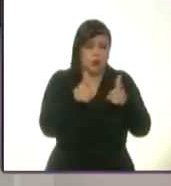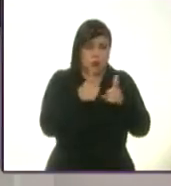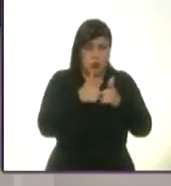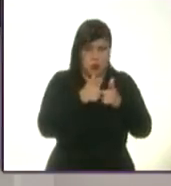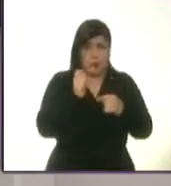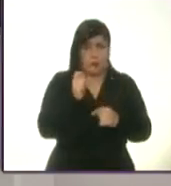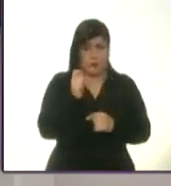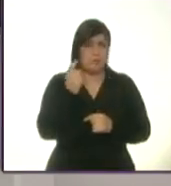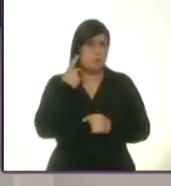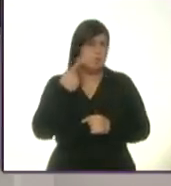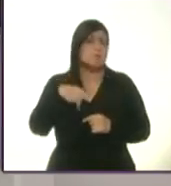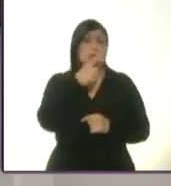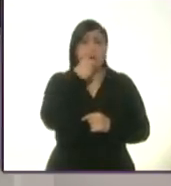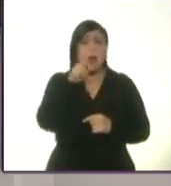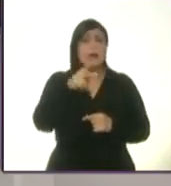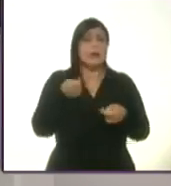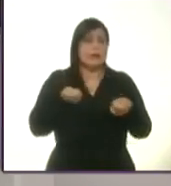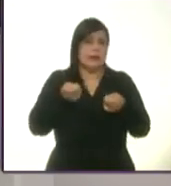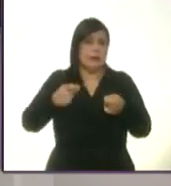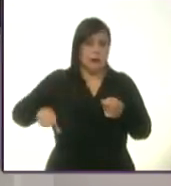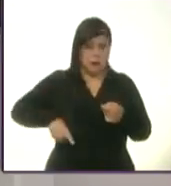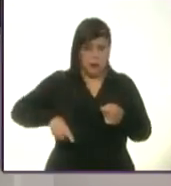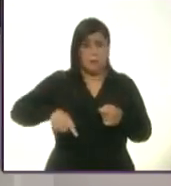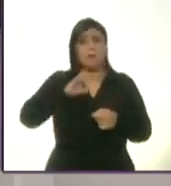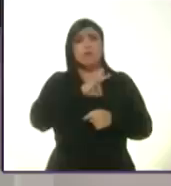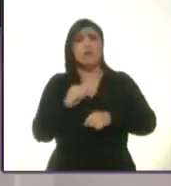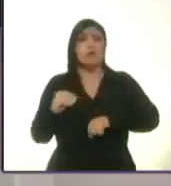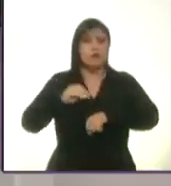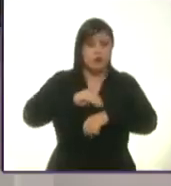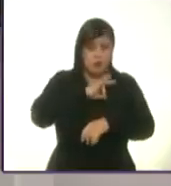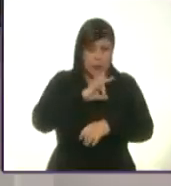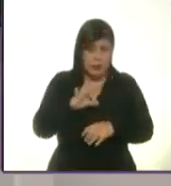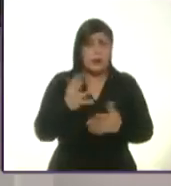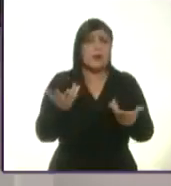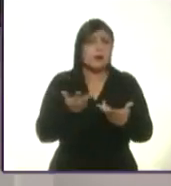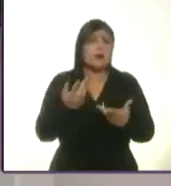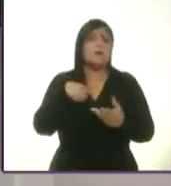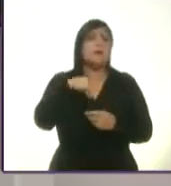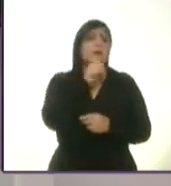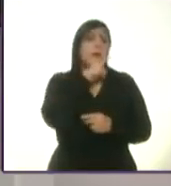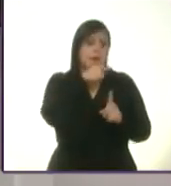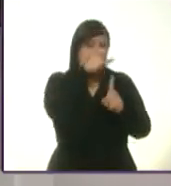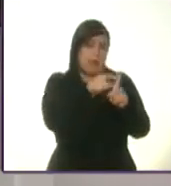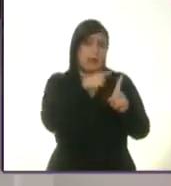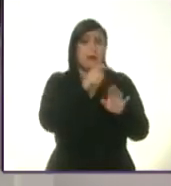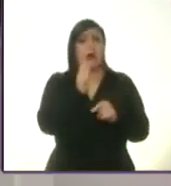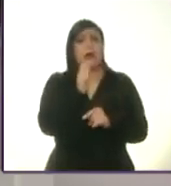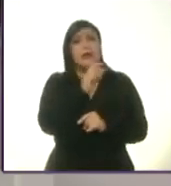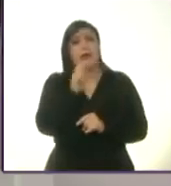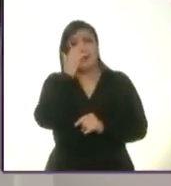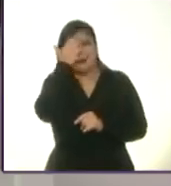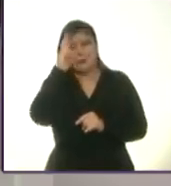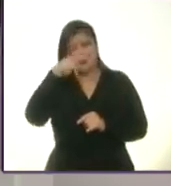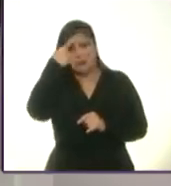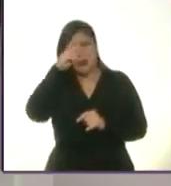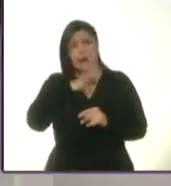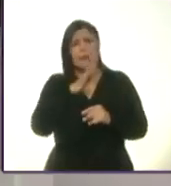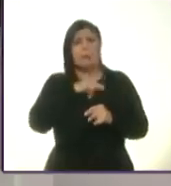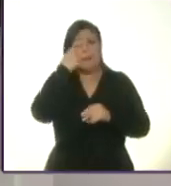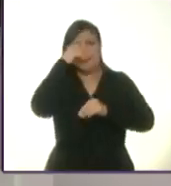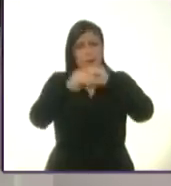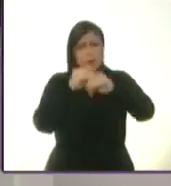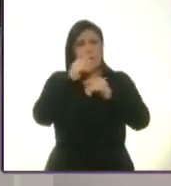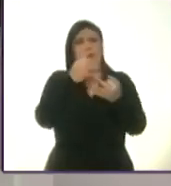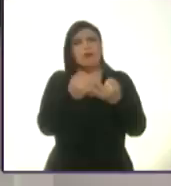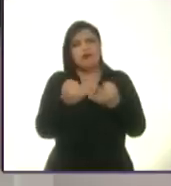considerar la gobernanza metropolitana y también por supuesto ya se es reconocida por la ley general de asentamientos humanos ordenamiento territorial